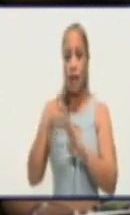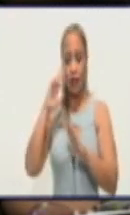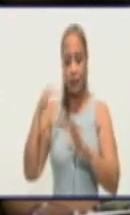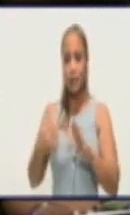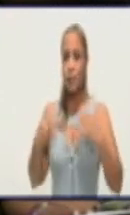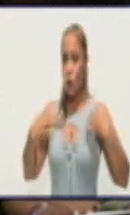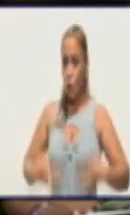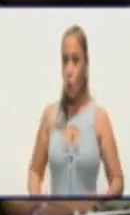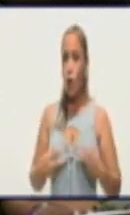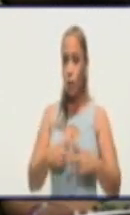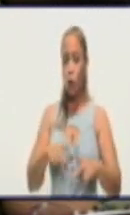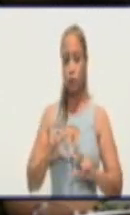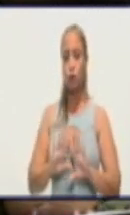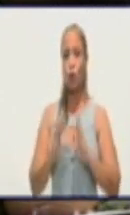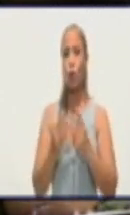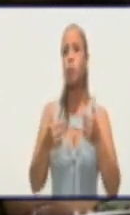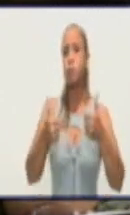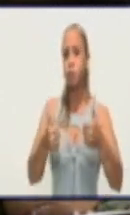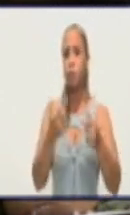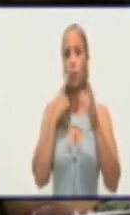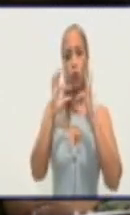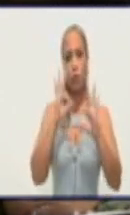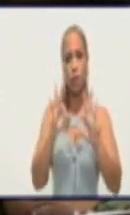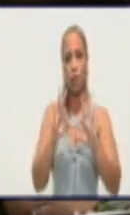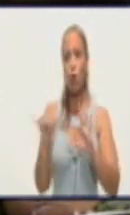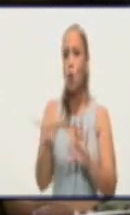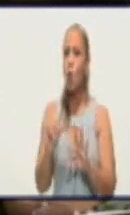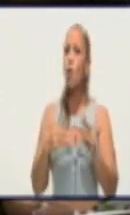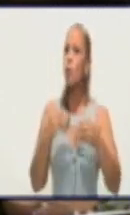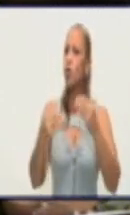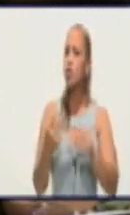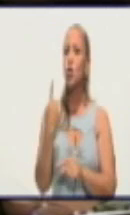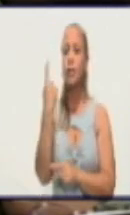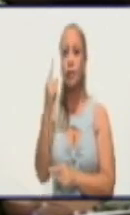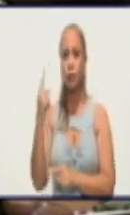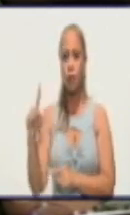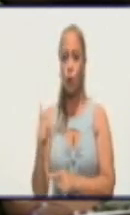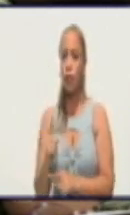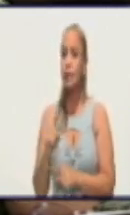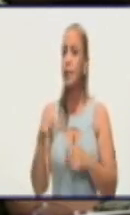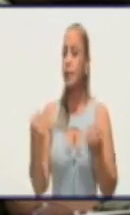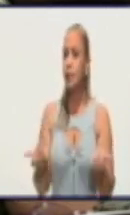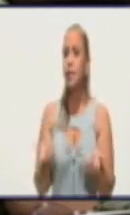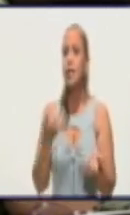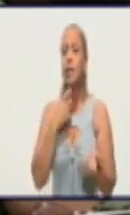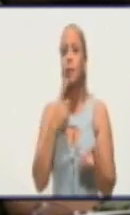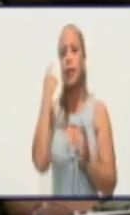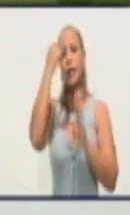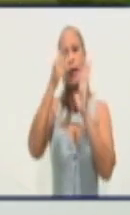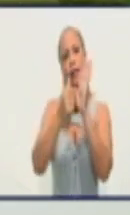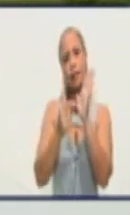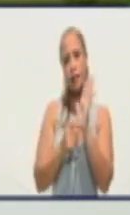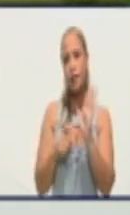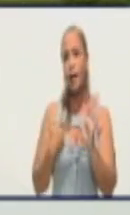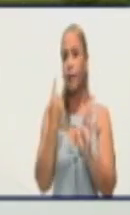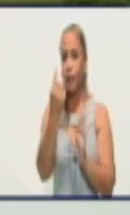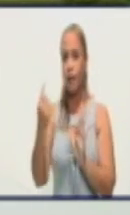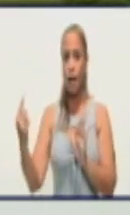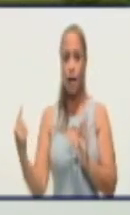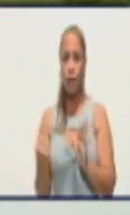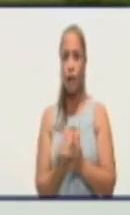lo cual le queden protegidos. Bueno, también es un proceso individual y que depende también de las características de cada